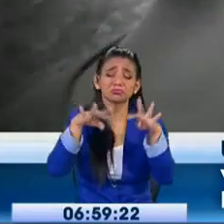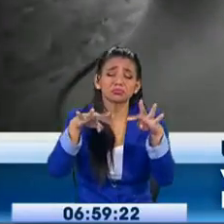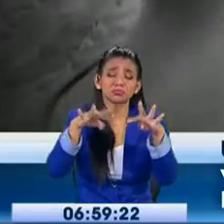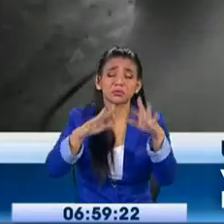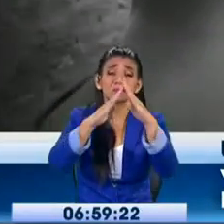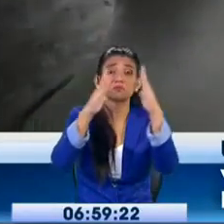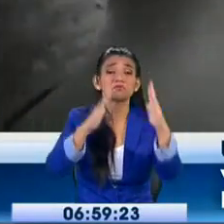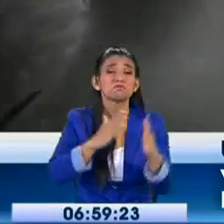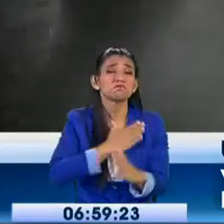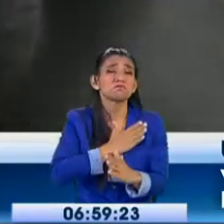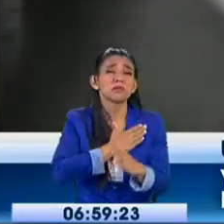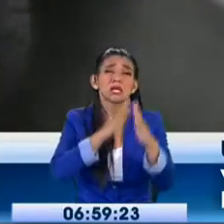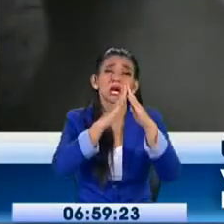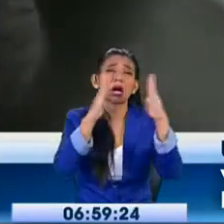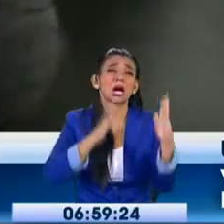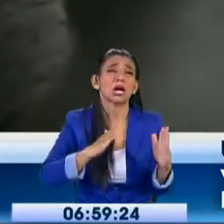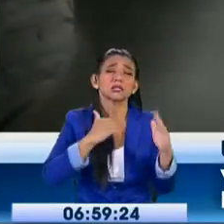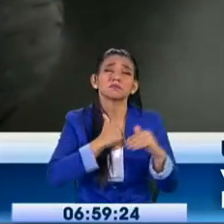Mi casa decía,